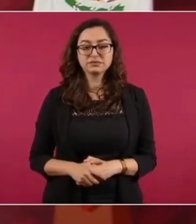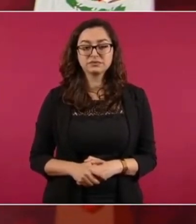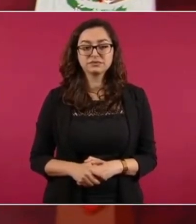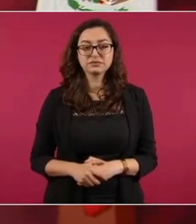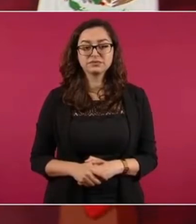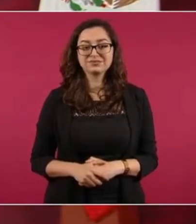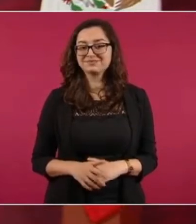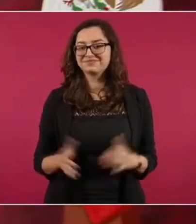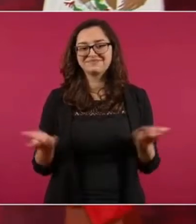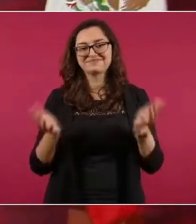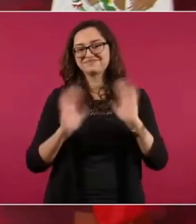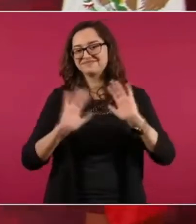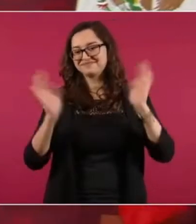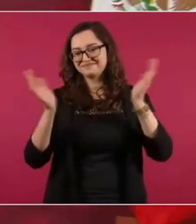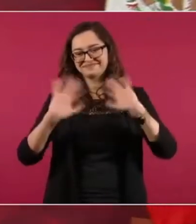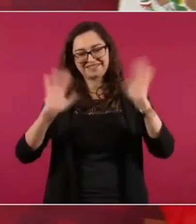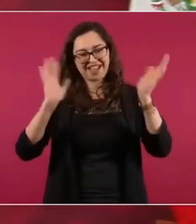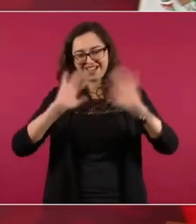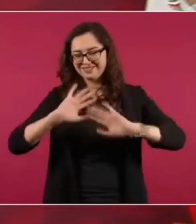bueno, ya no,